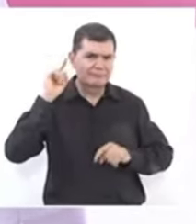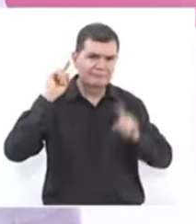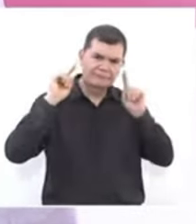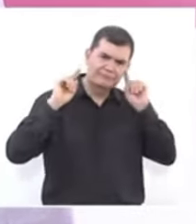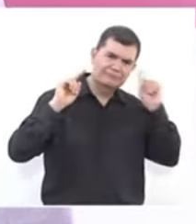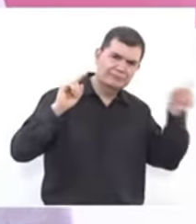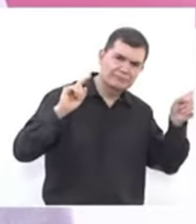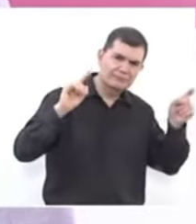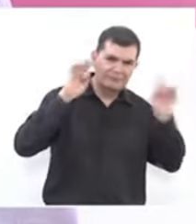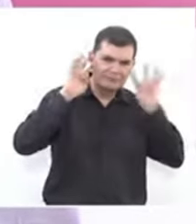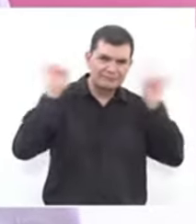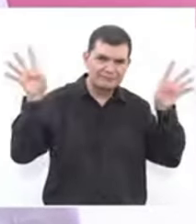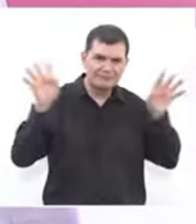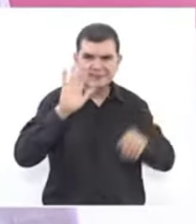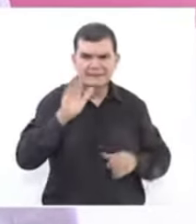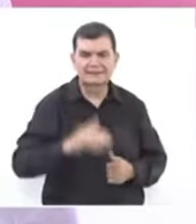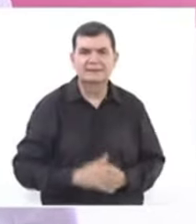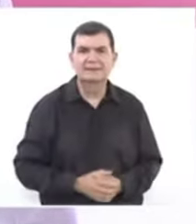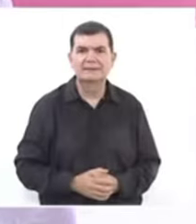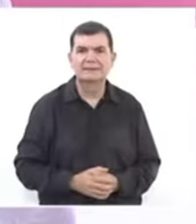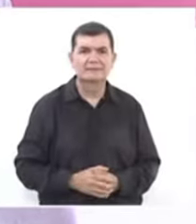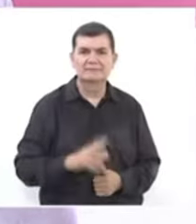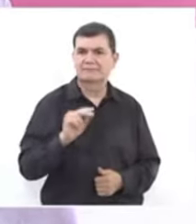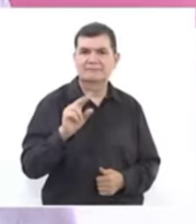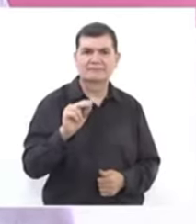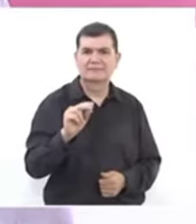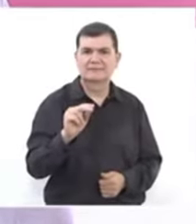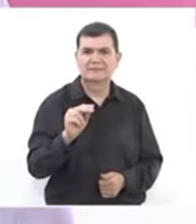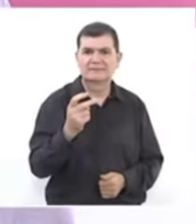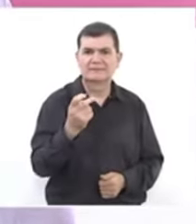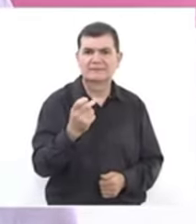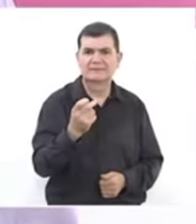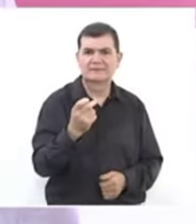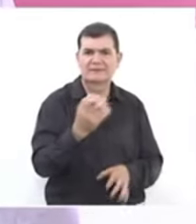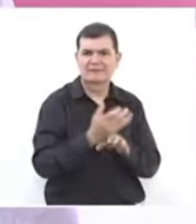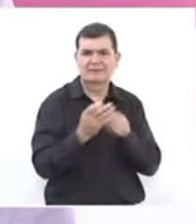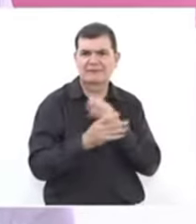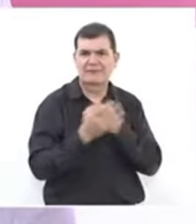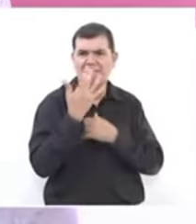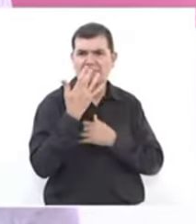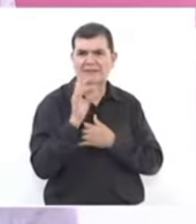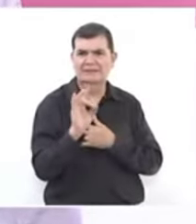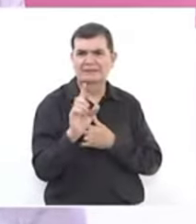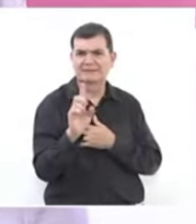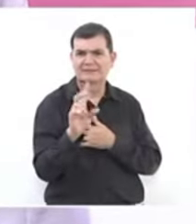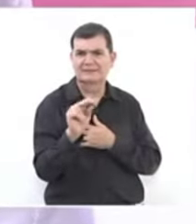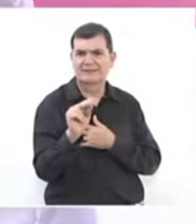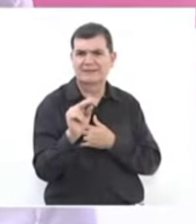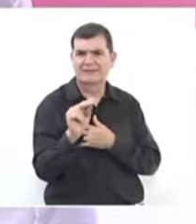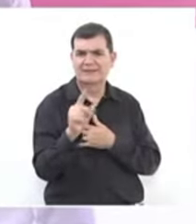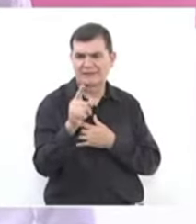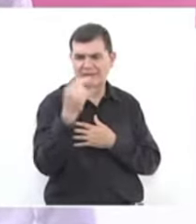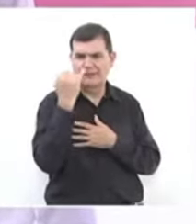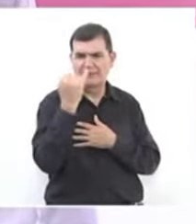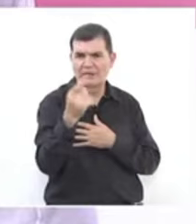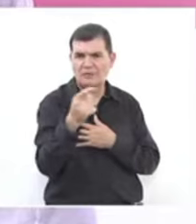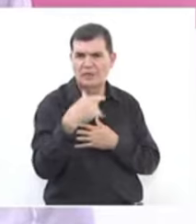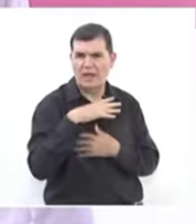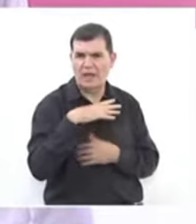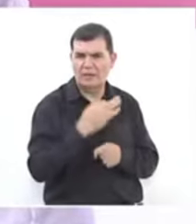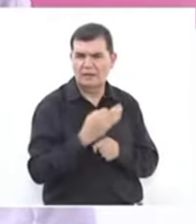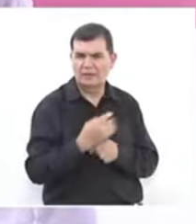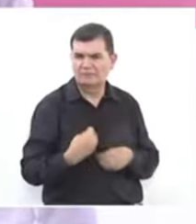otro. Pero no es cualquier cosa. Imagínense ojo, lo que estamos viviendo. Atención